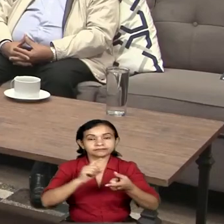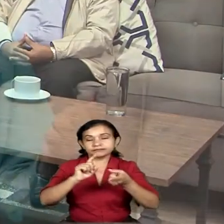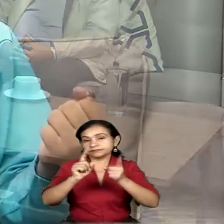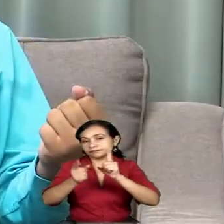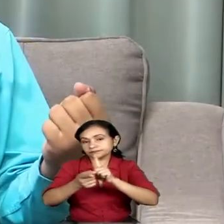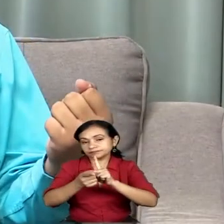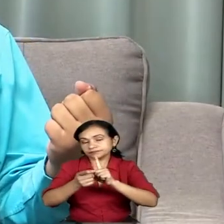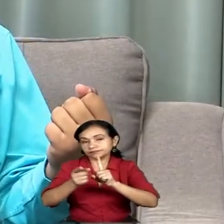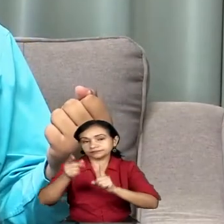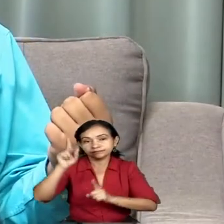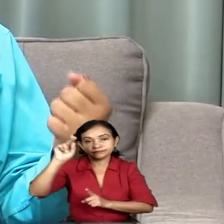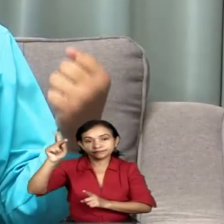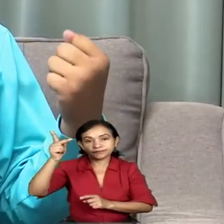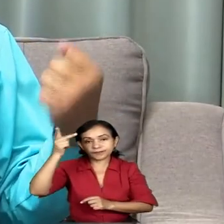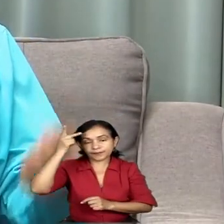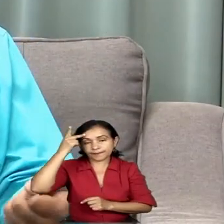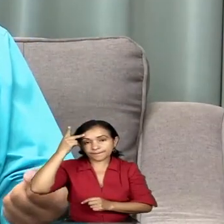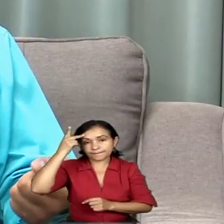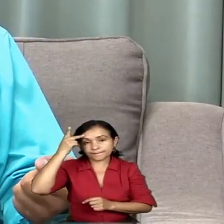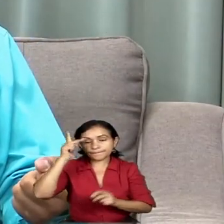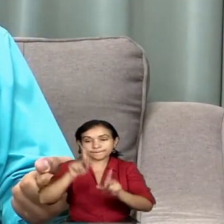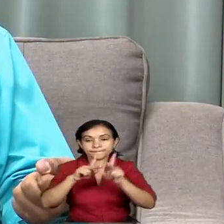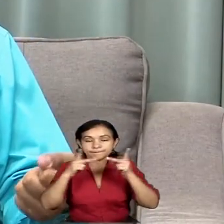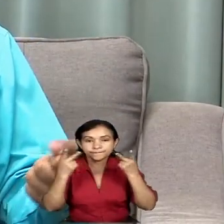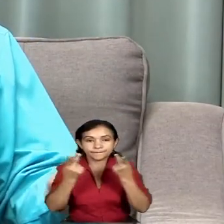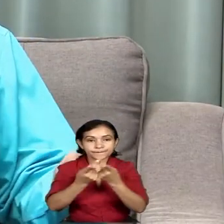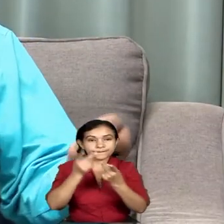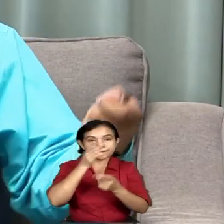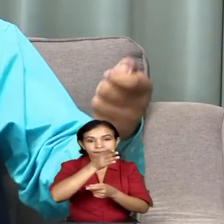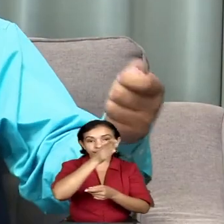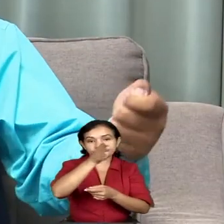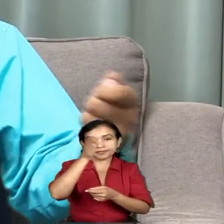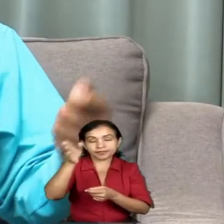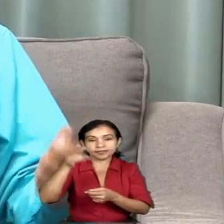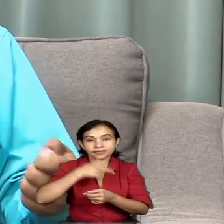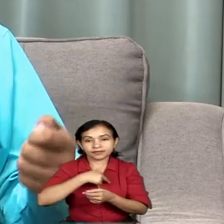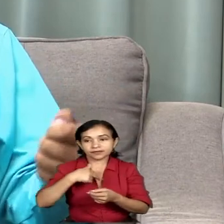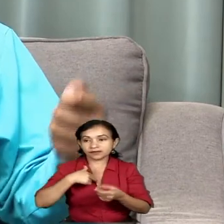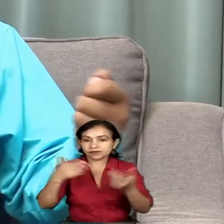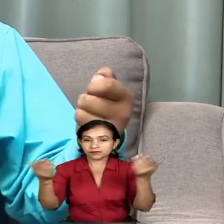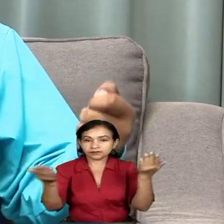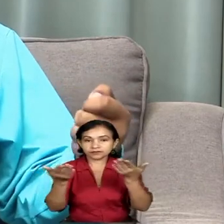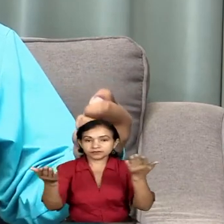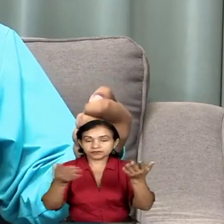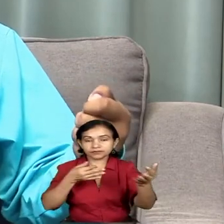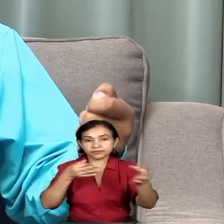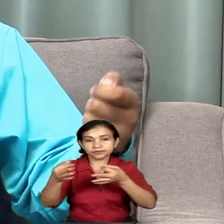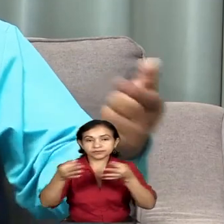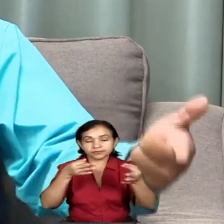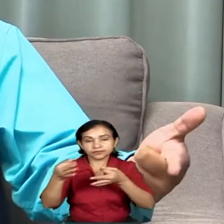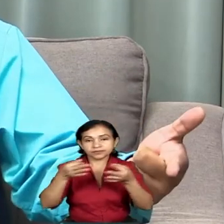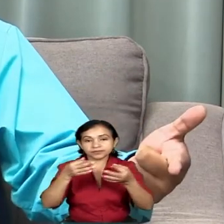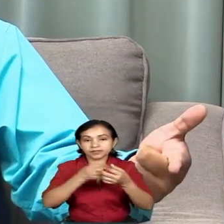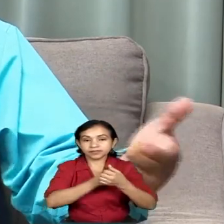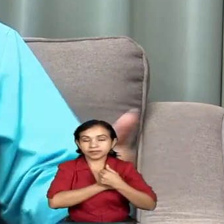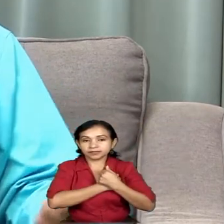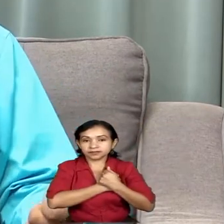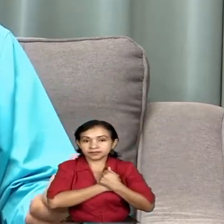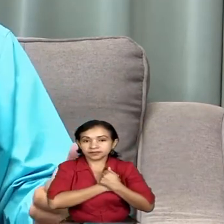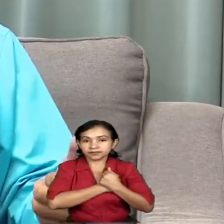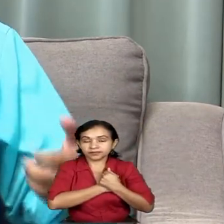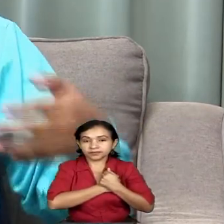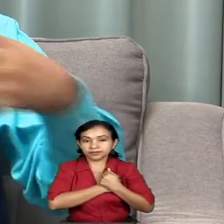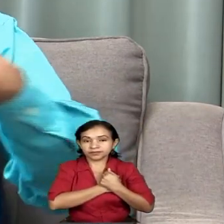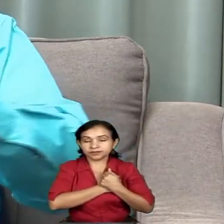políticas públicas, es decir, de gestión que se hacen efectivas, ¿cómo podríamos describir esa, precisamente ese amor